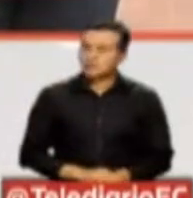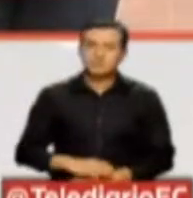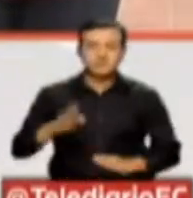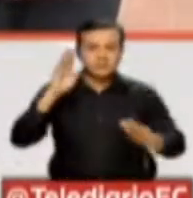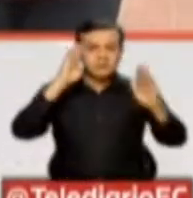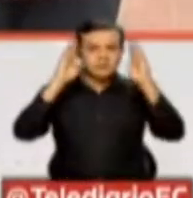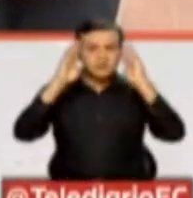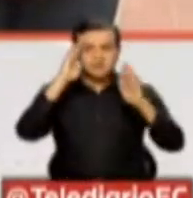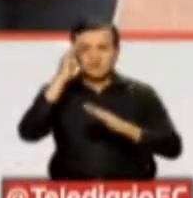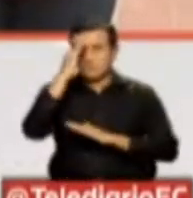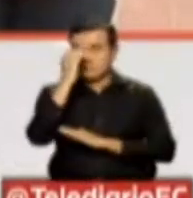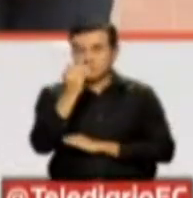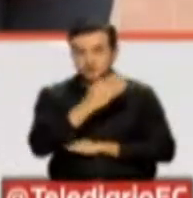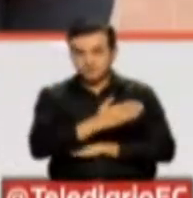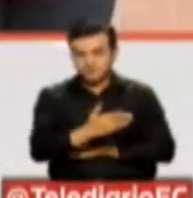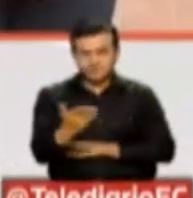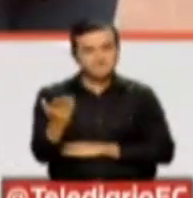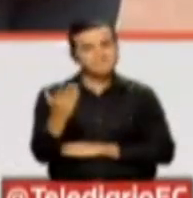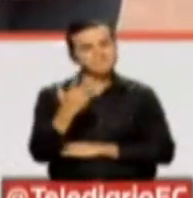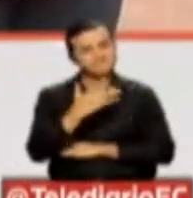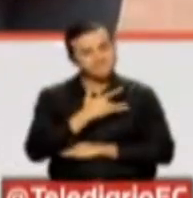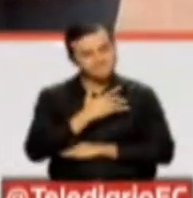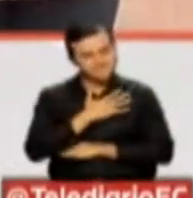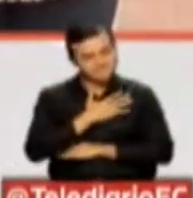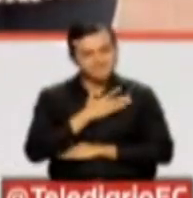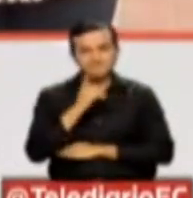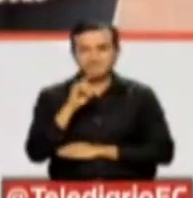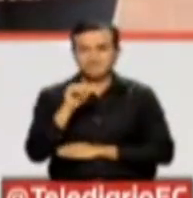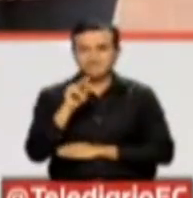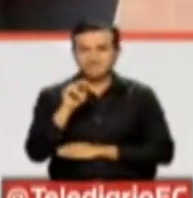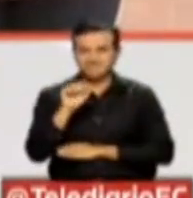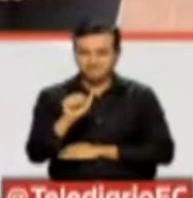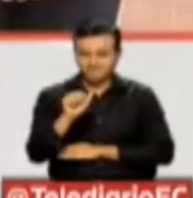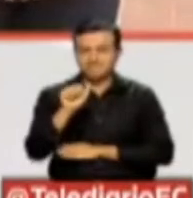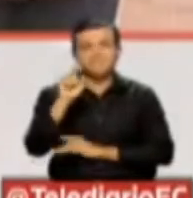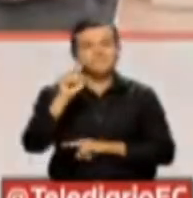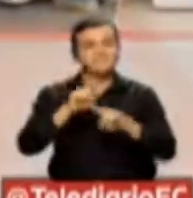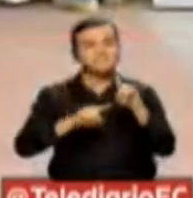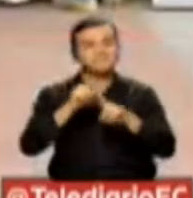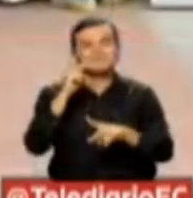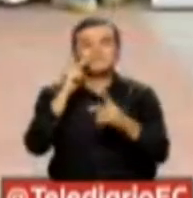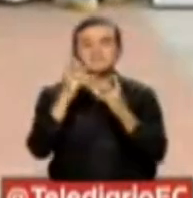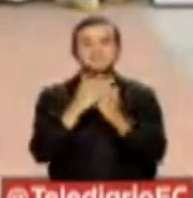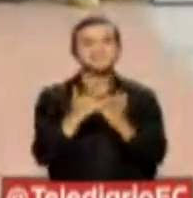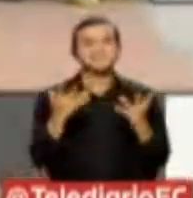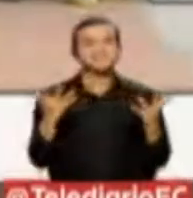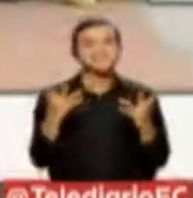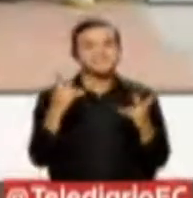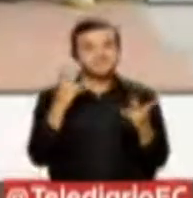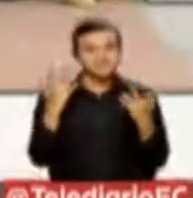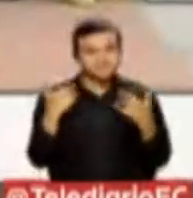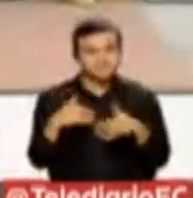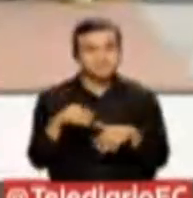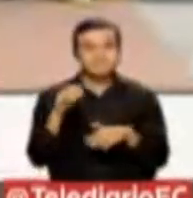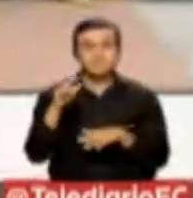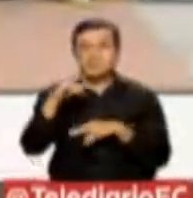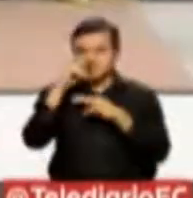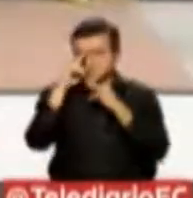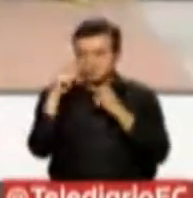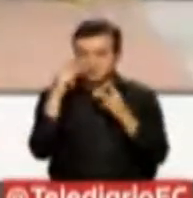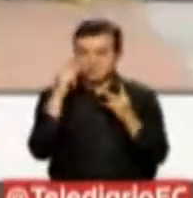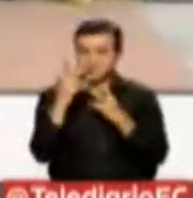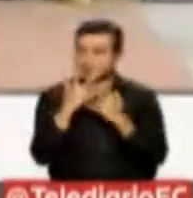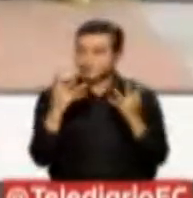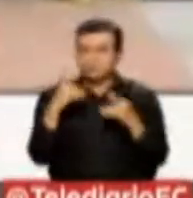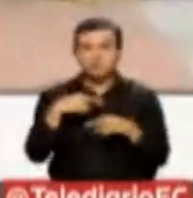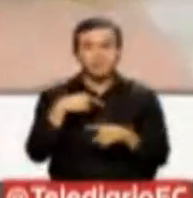¿Qué tal? Muy buenos días, querida compañerita Diana Jácome y amigas, amigos televidentes que se enganchan con la señal de Telediario. Yo tengo